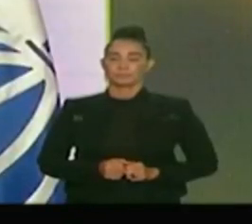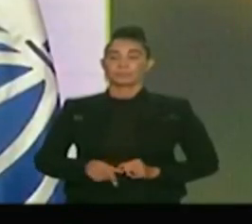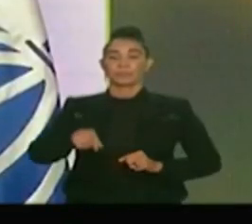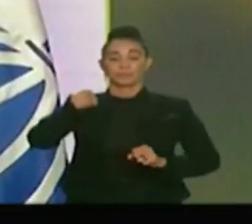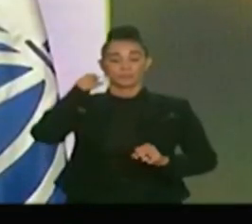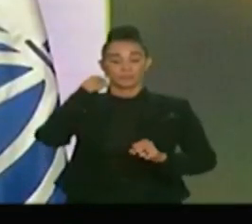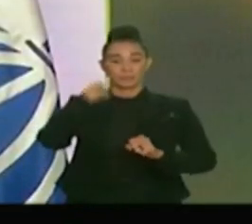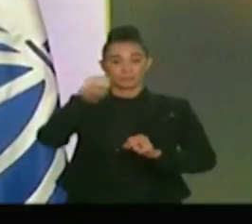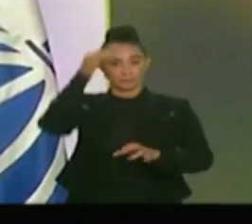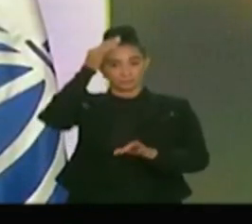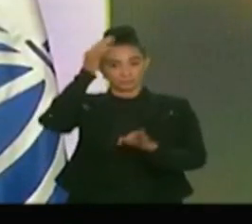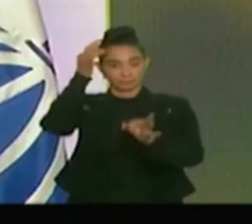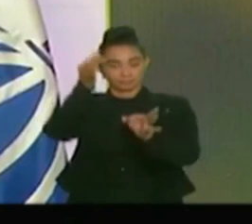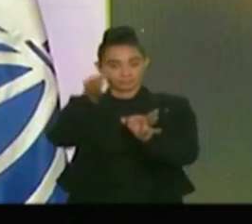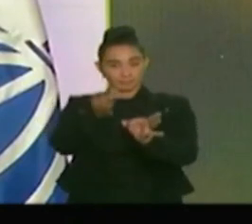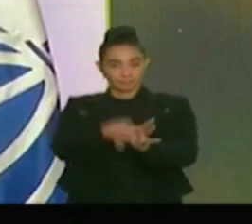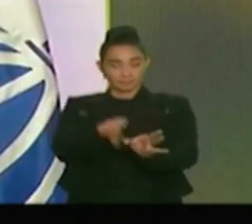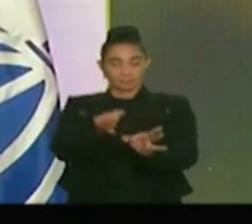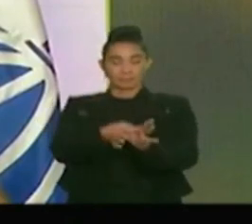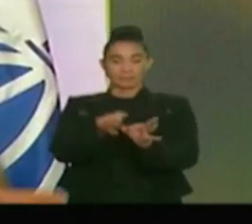a esa determinación,